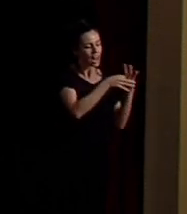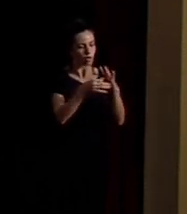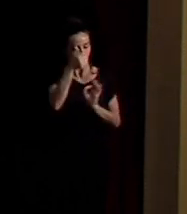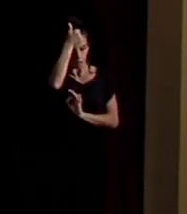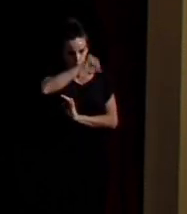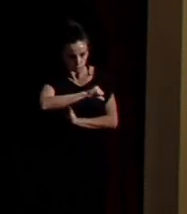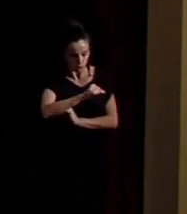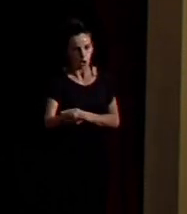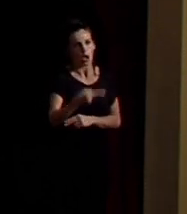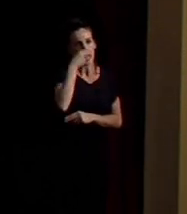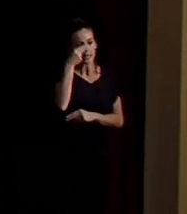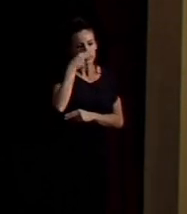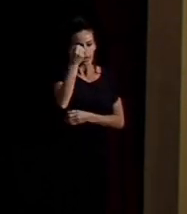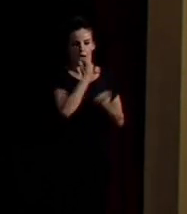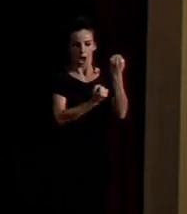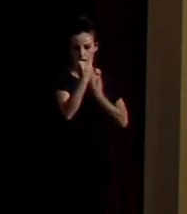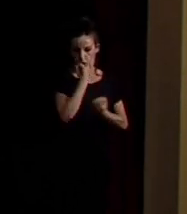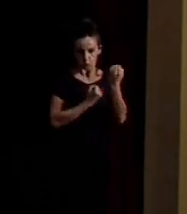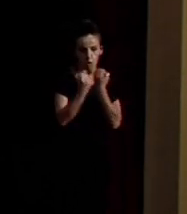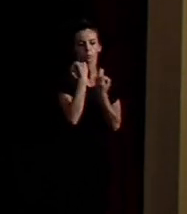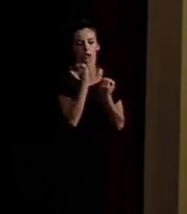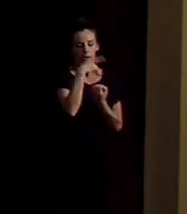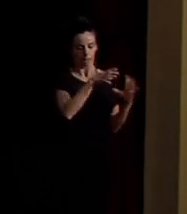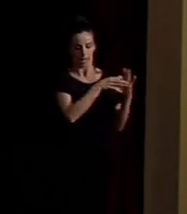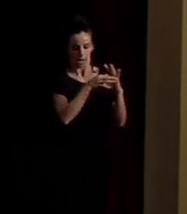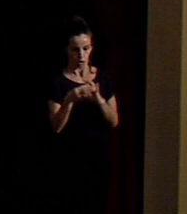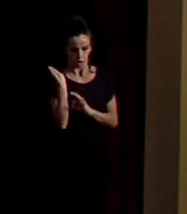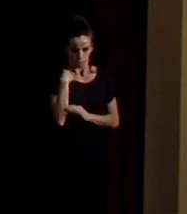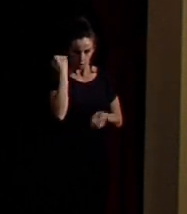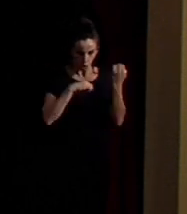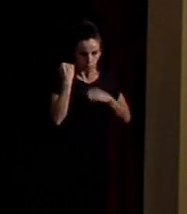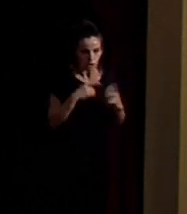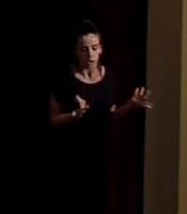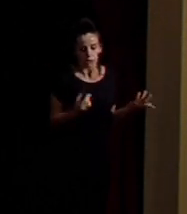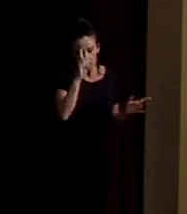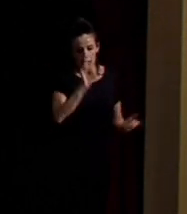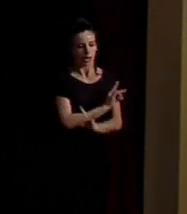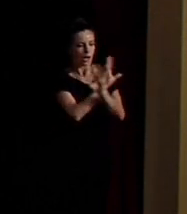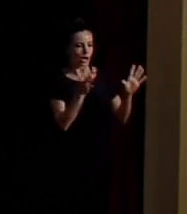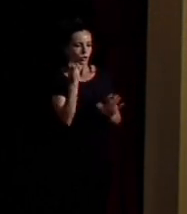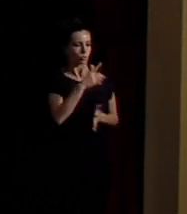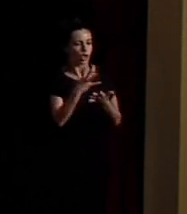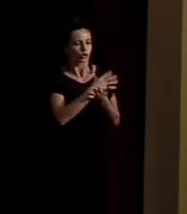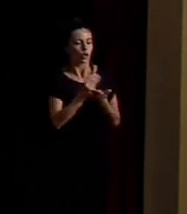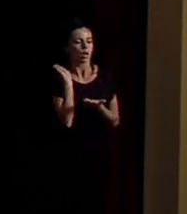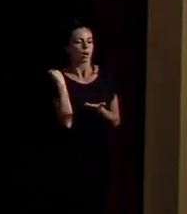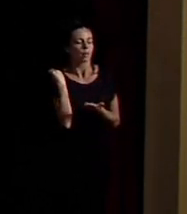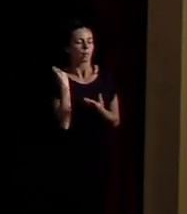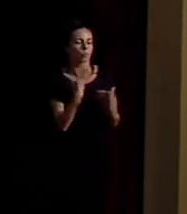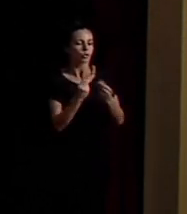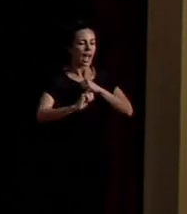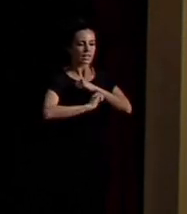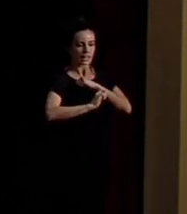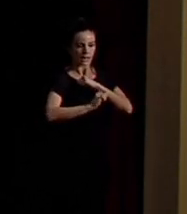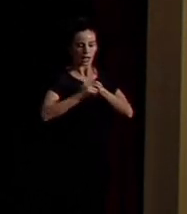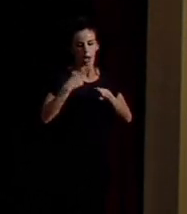los intereses económicos, ¿no?, que se asocian a esas prácticas y luego, pues, evidentemente, también toda una serie de estrategias políticas que